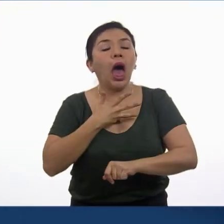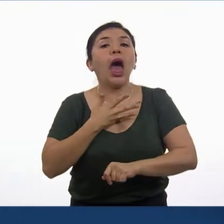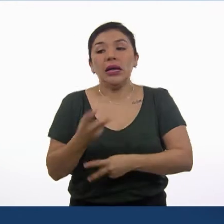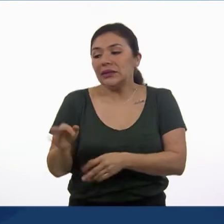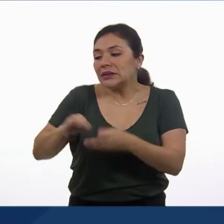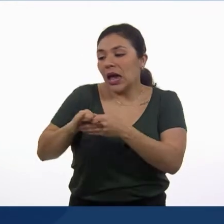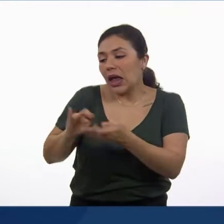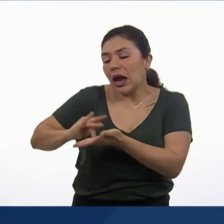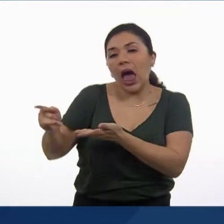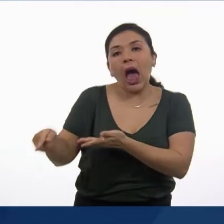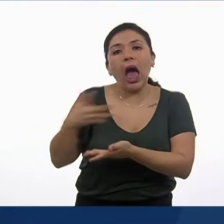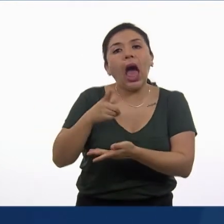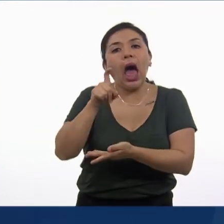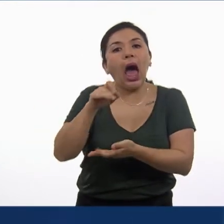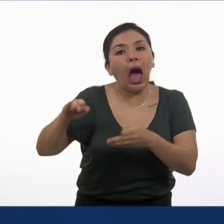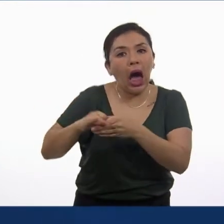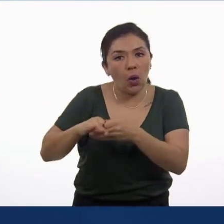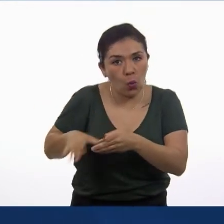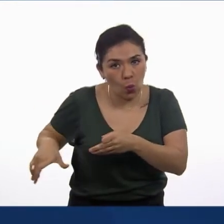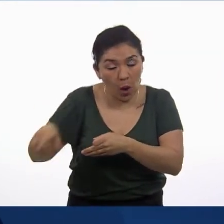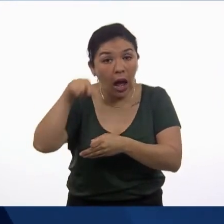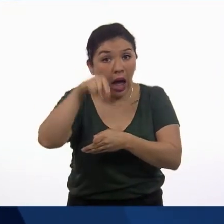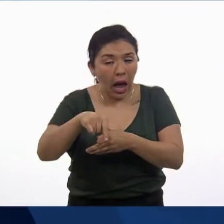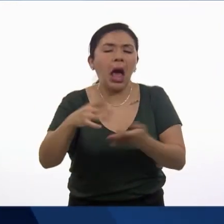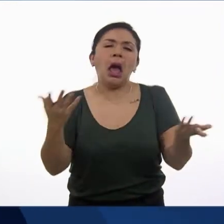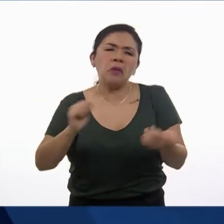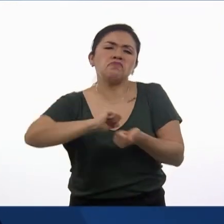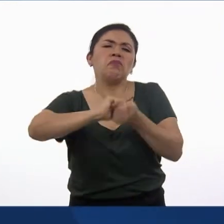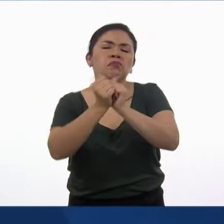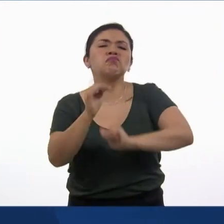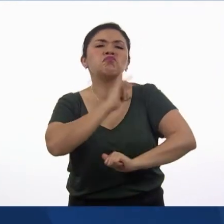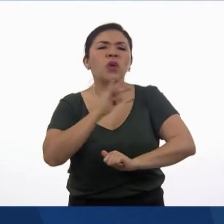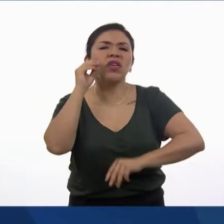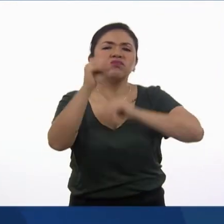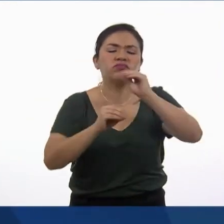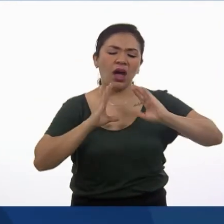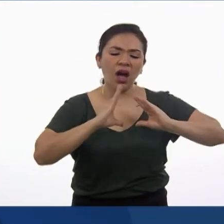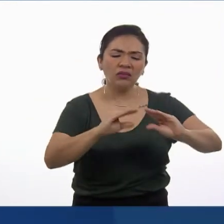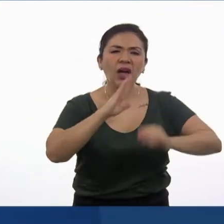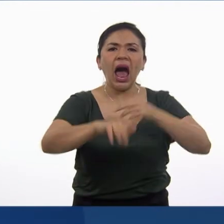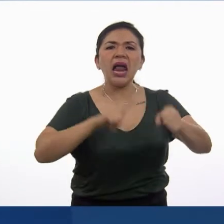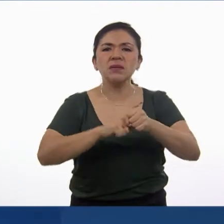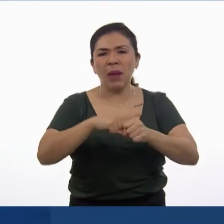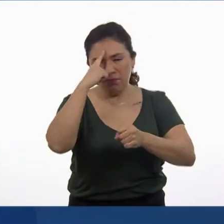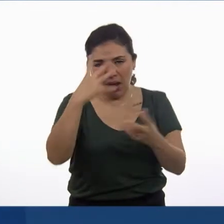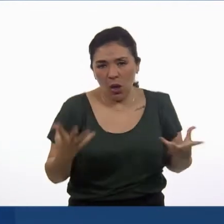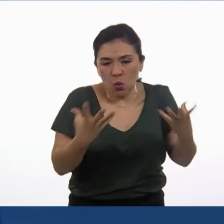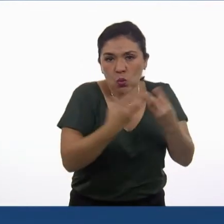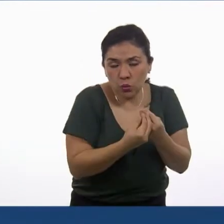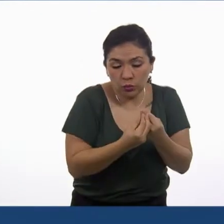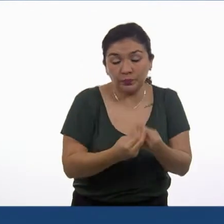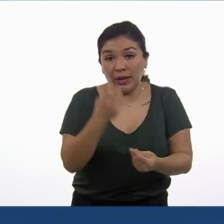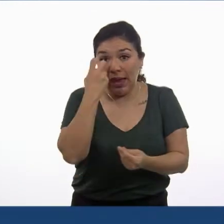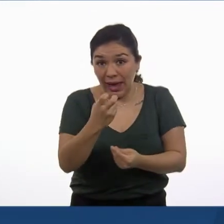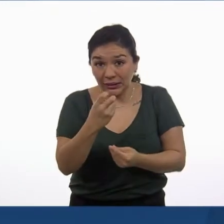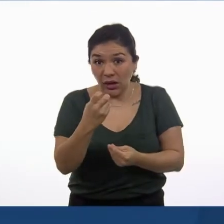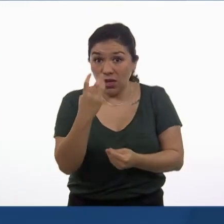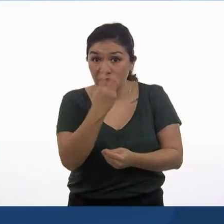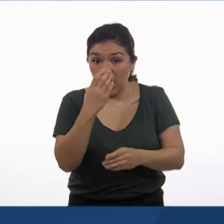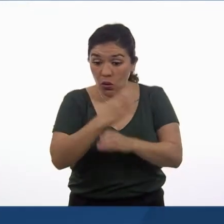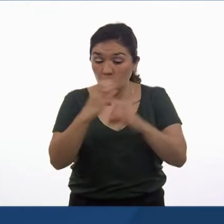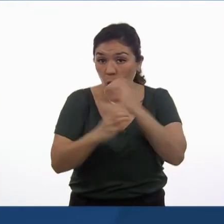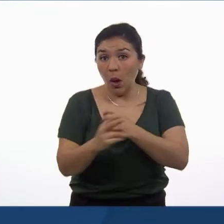agua cercano. Y ya con eso van a ir desarrollando la domesticación de animales. Ya teniendo